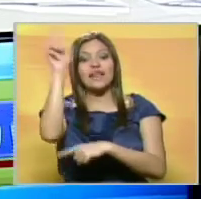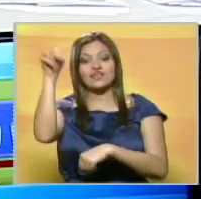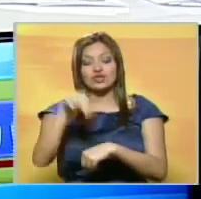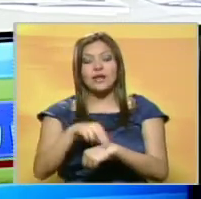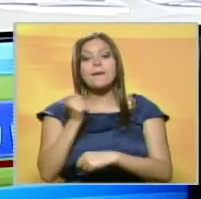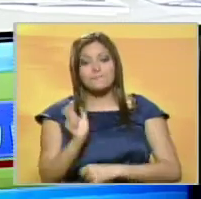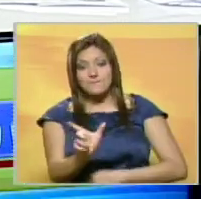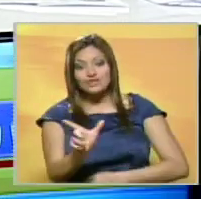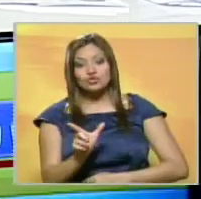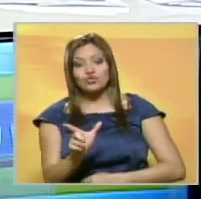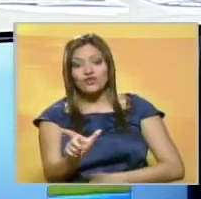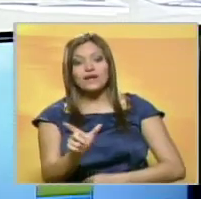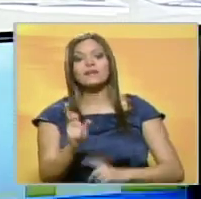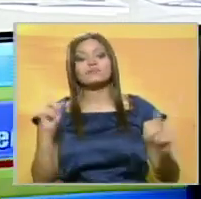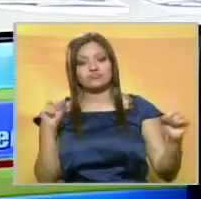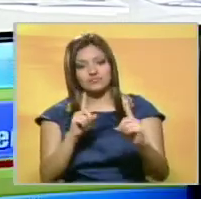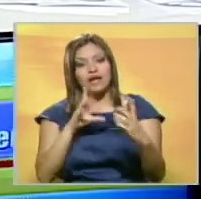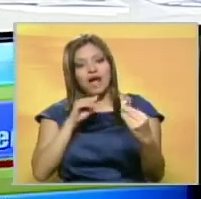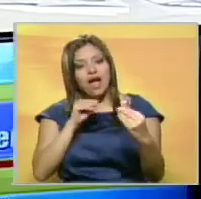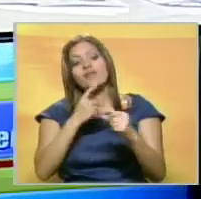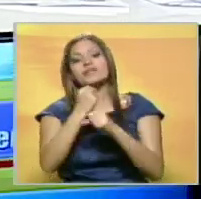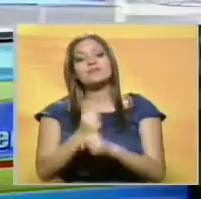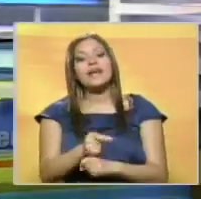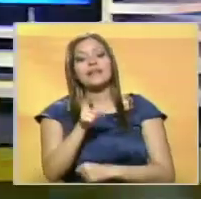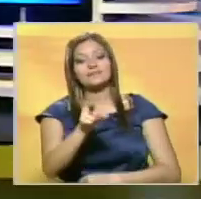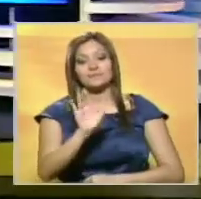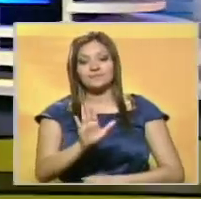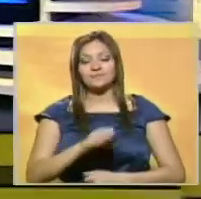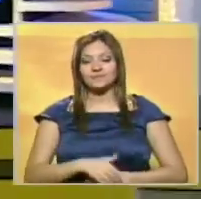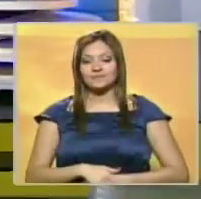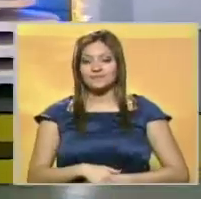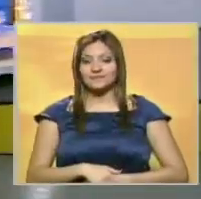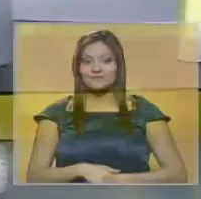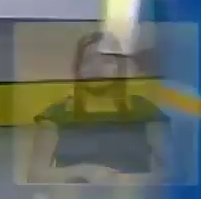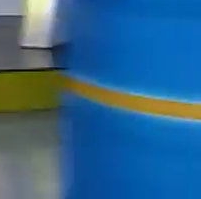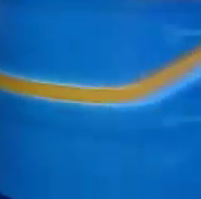por el PSV, Jesús Faría. Así que los espero.